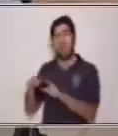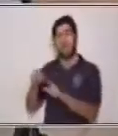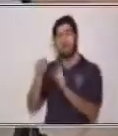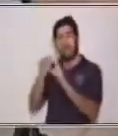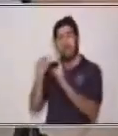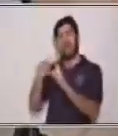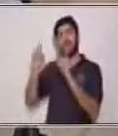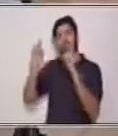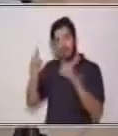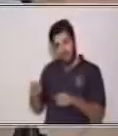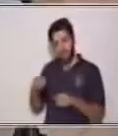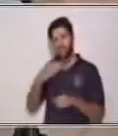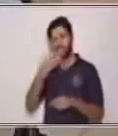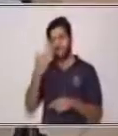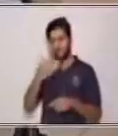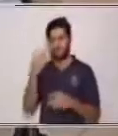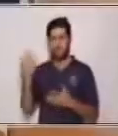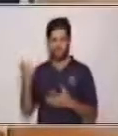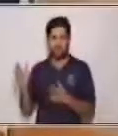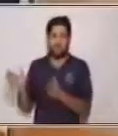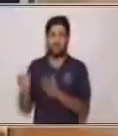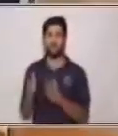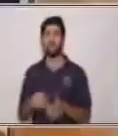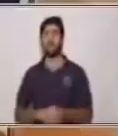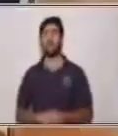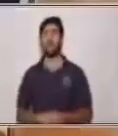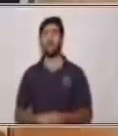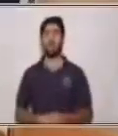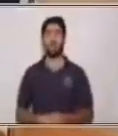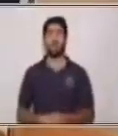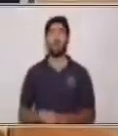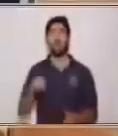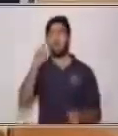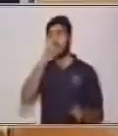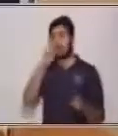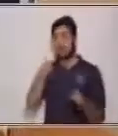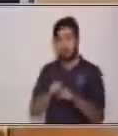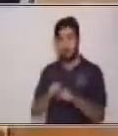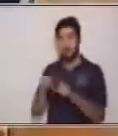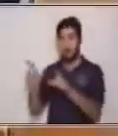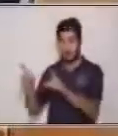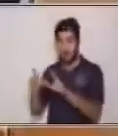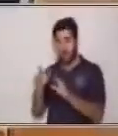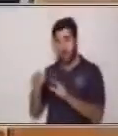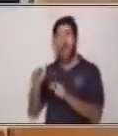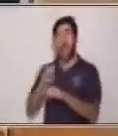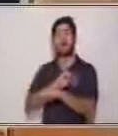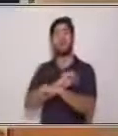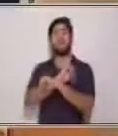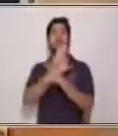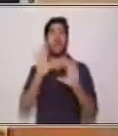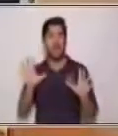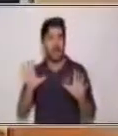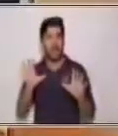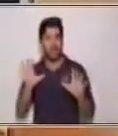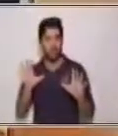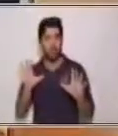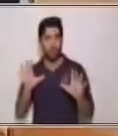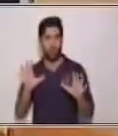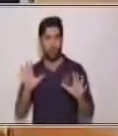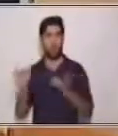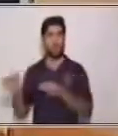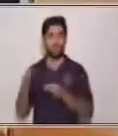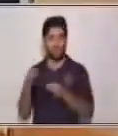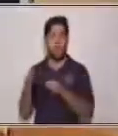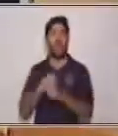También que esas indicaciones deben ser precisas y claras, ¿sí? Y